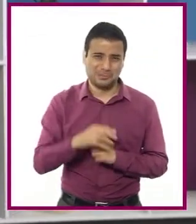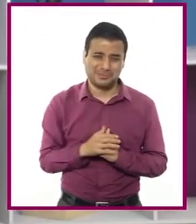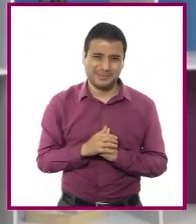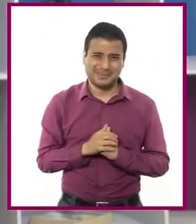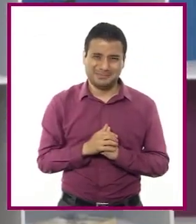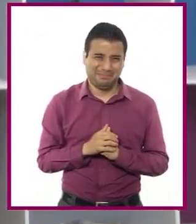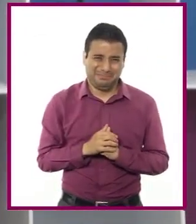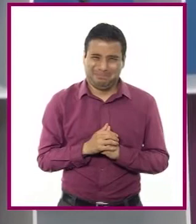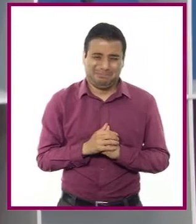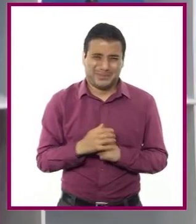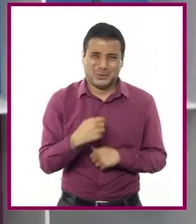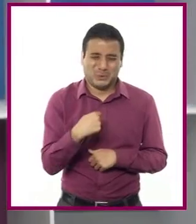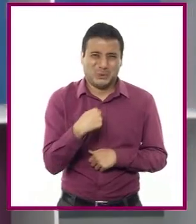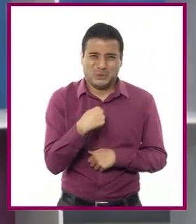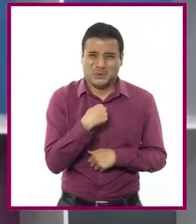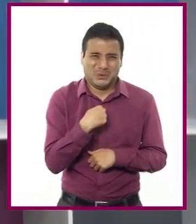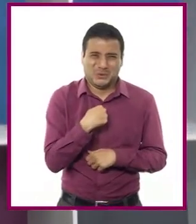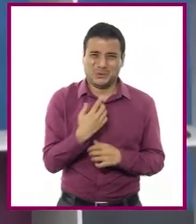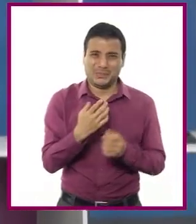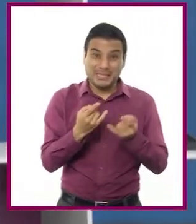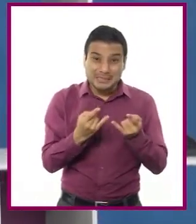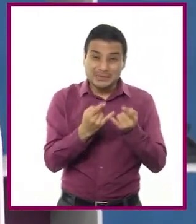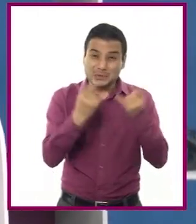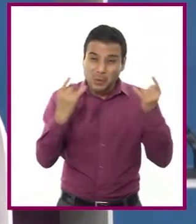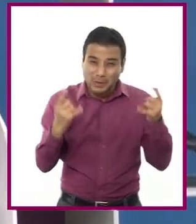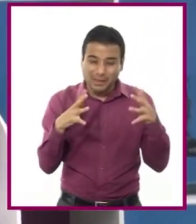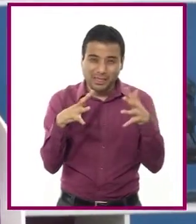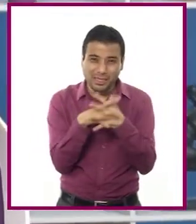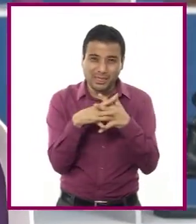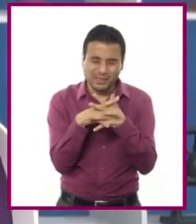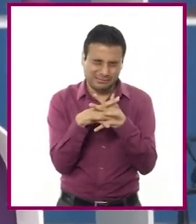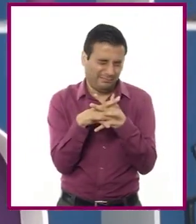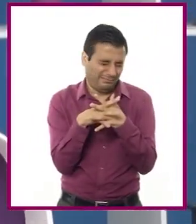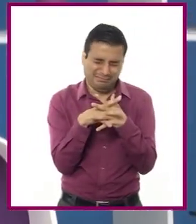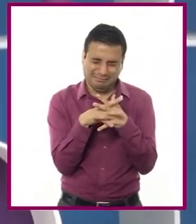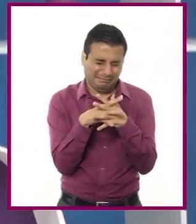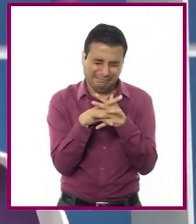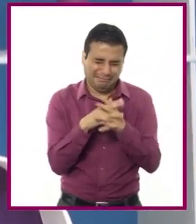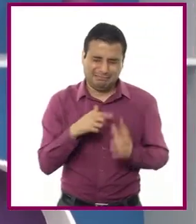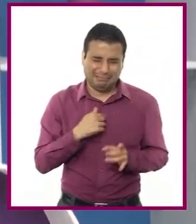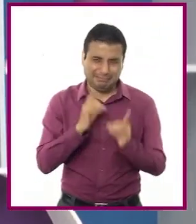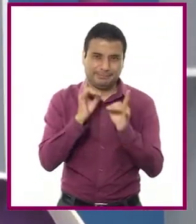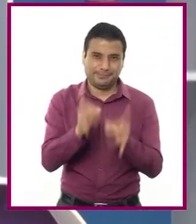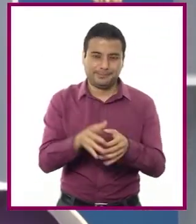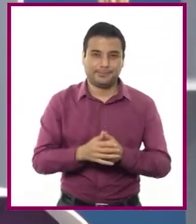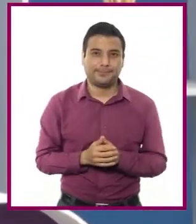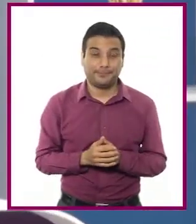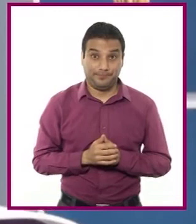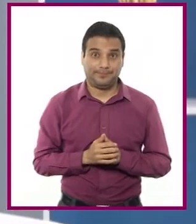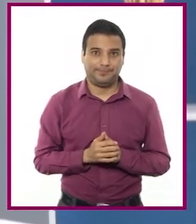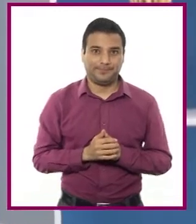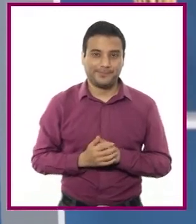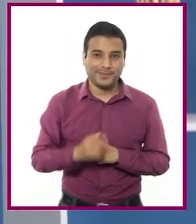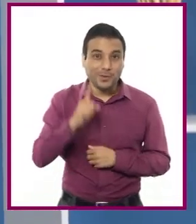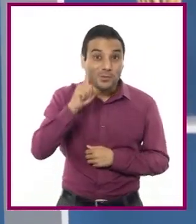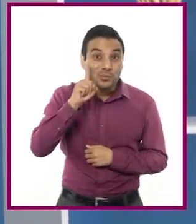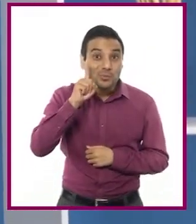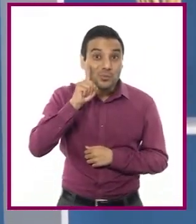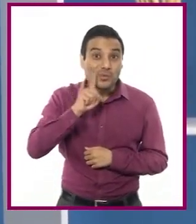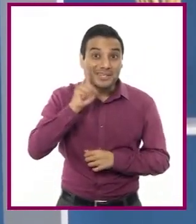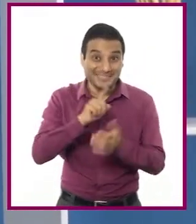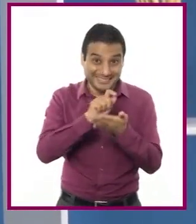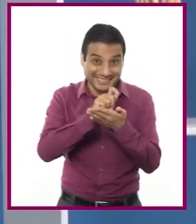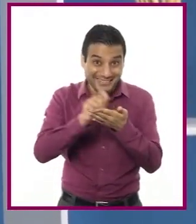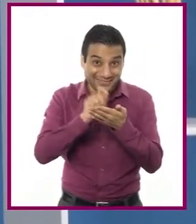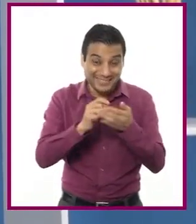detesto seguir metido en esta historia. Hasta aquí la lectura. La escritora que recopiló estos